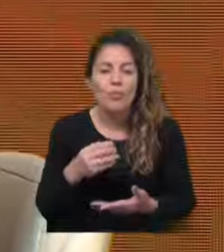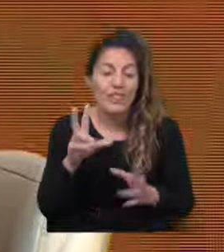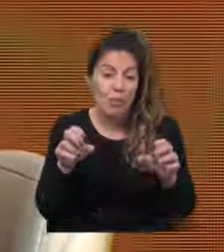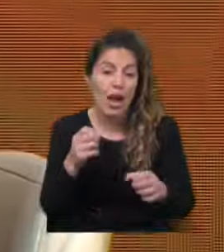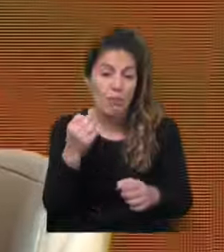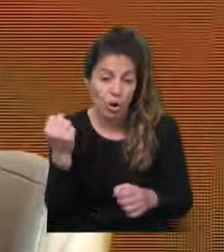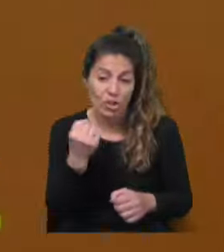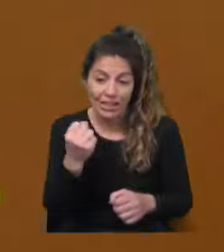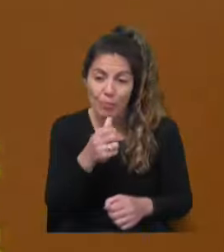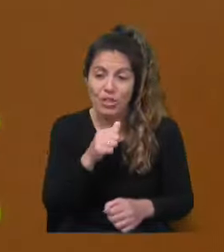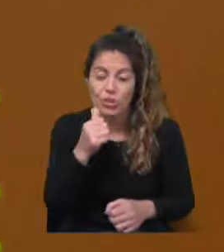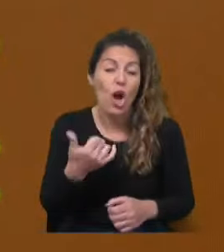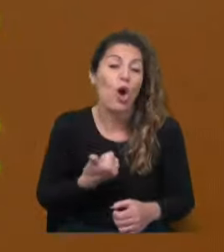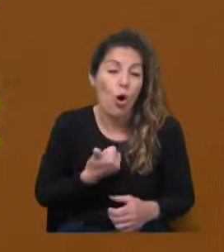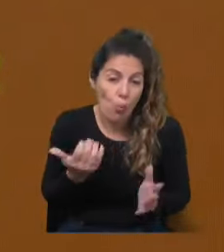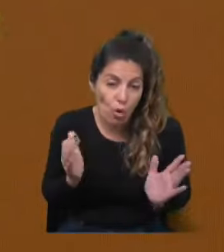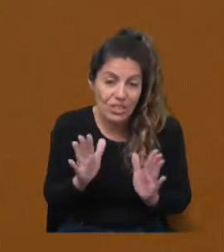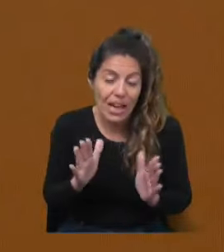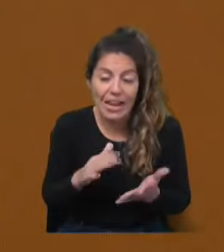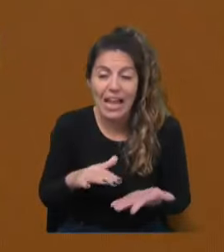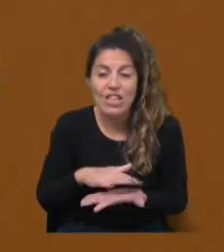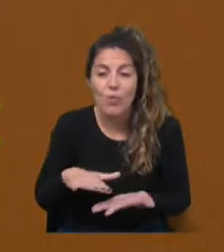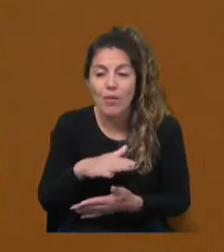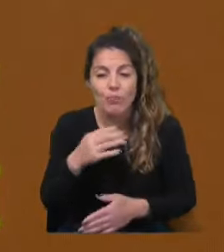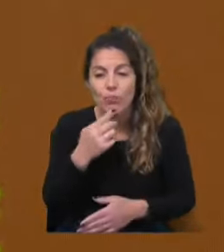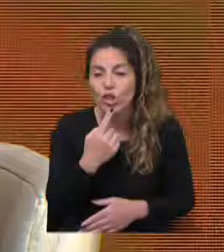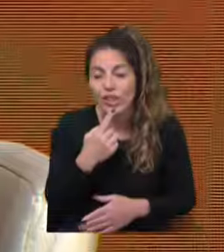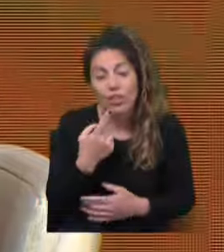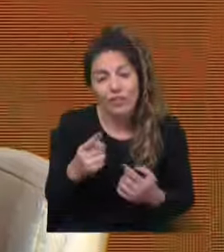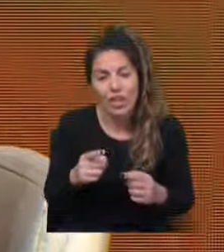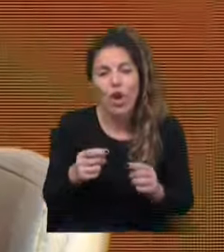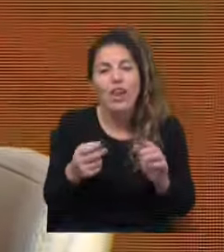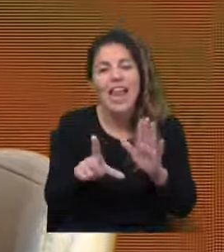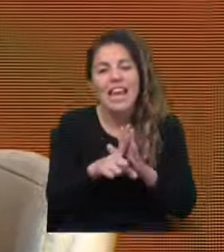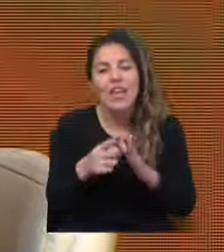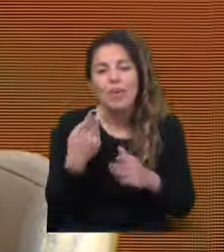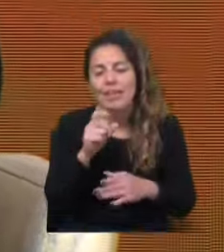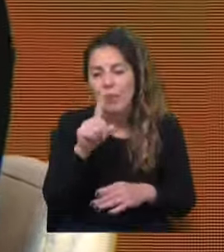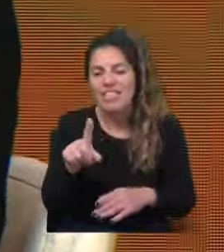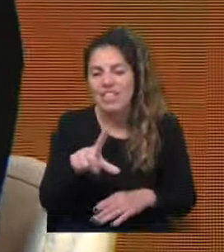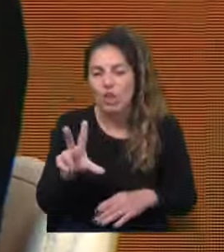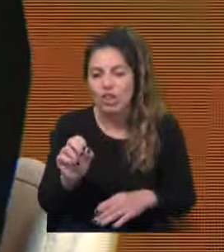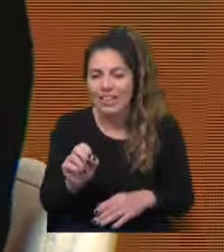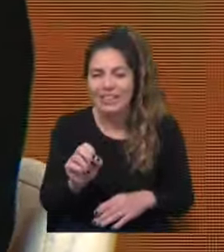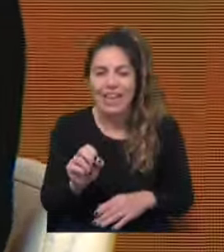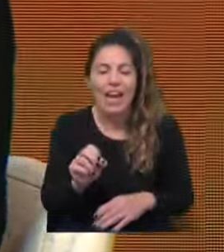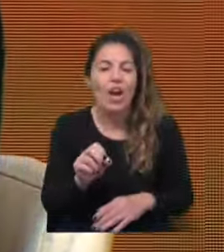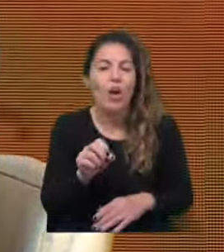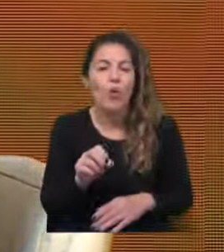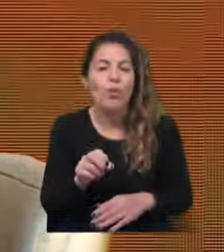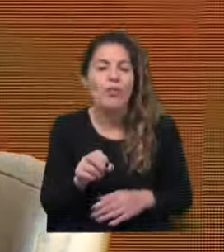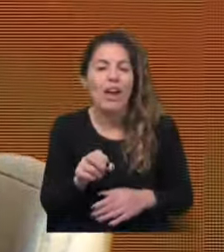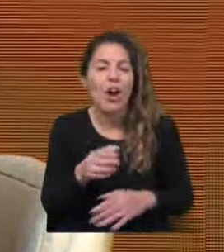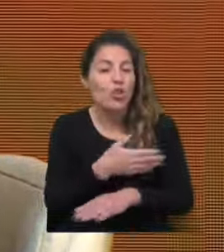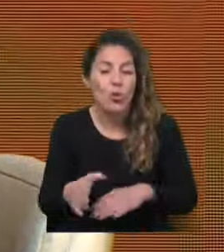para solucionar. Después, cómo se encara a nivel político es otra cosa. Con la ley 20.130 tuvimos grandes